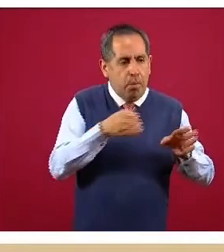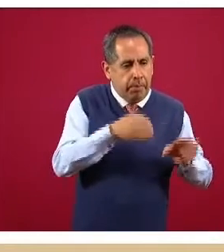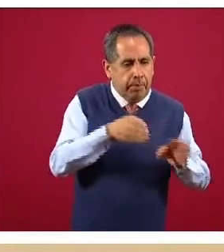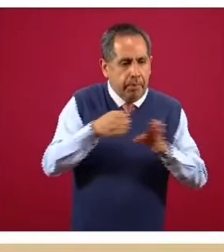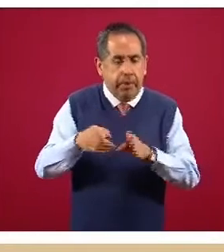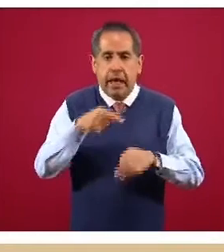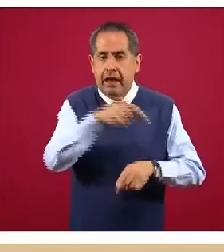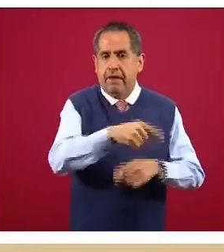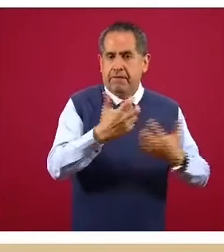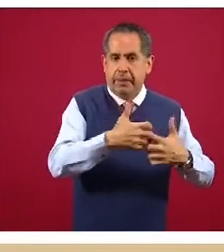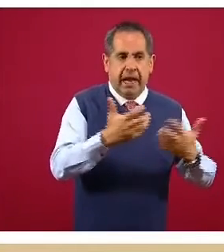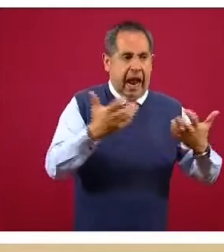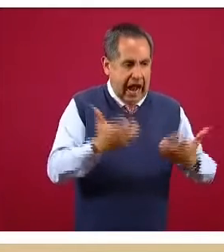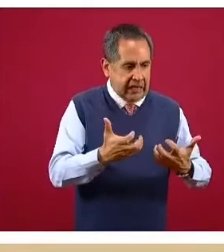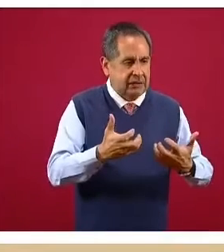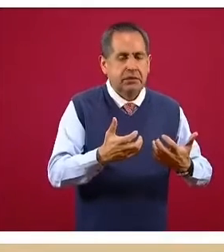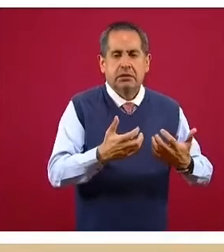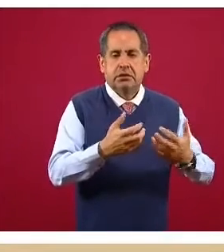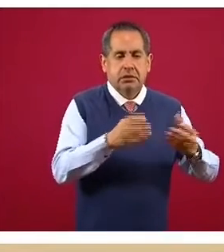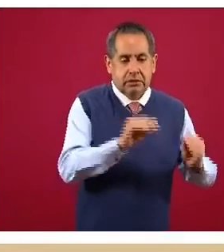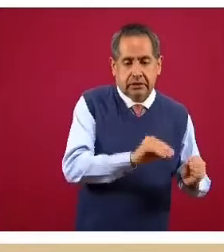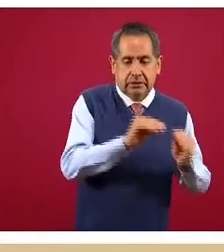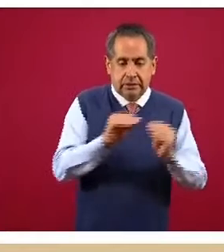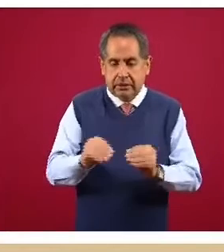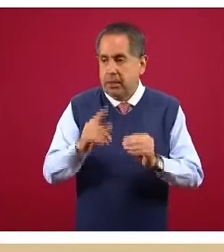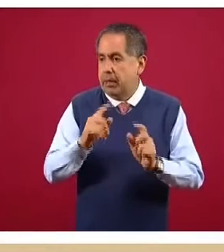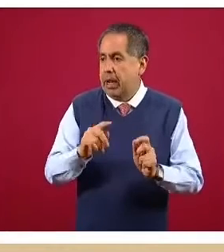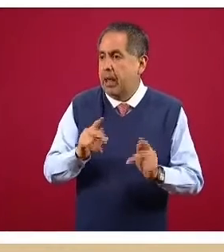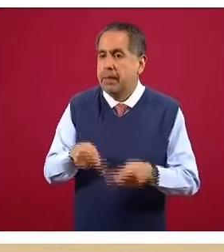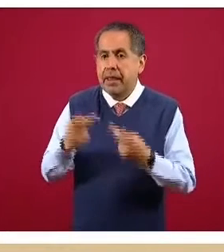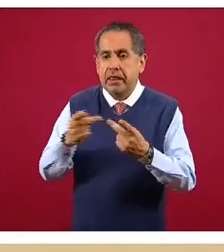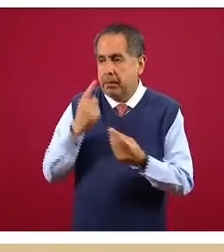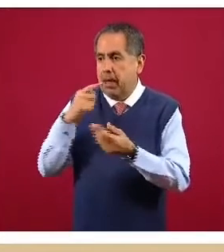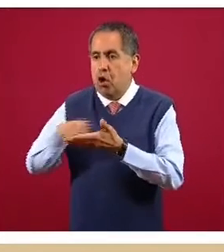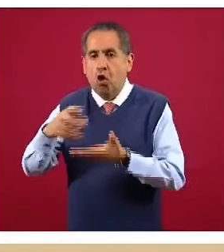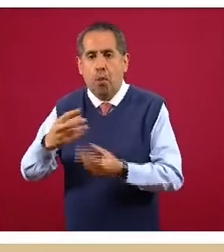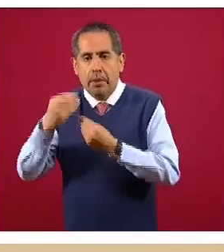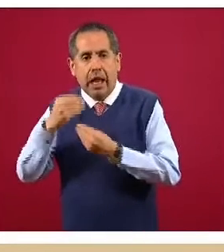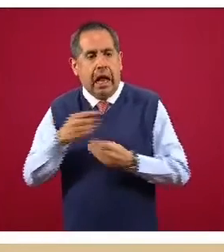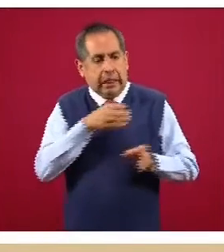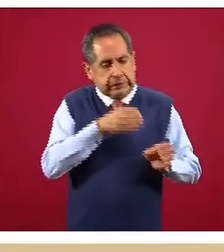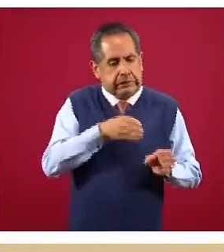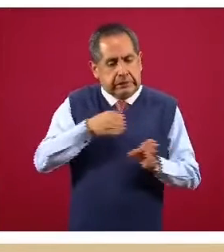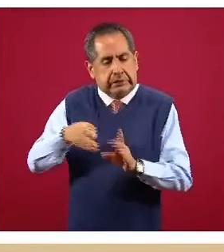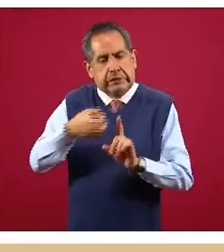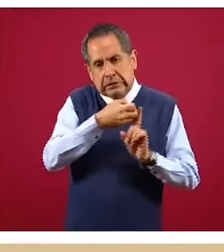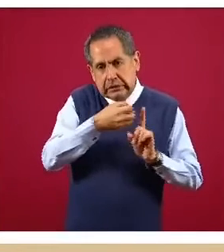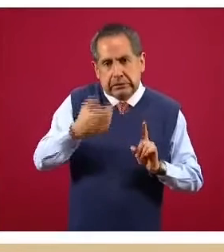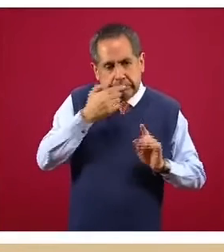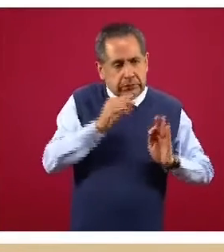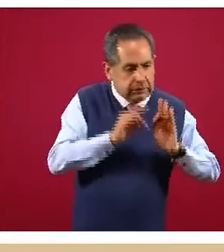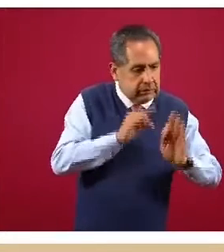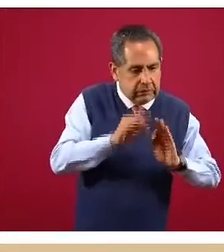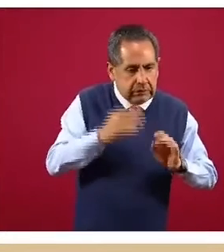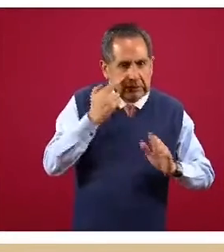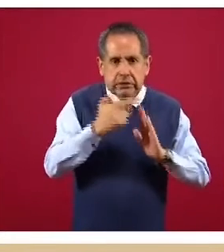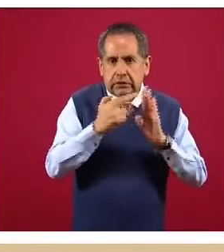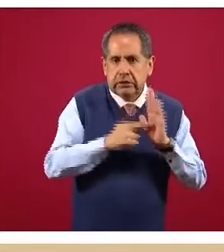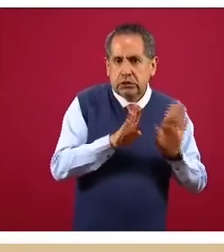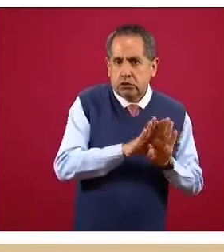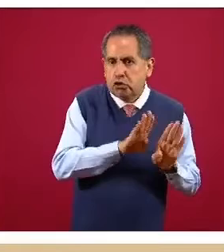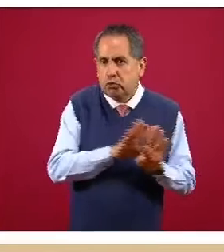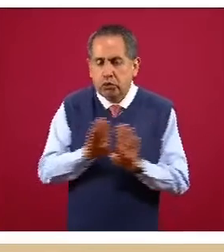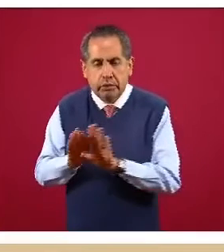productor primario, especialmente productores de pequeña y mediana escala al consumo. También queremos, y hay toda una política para